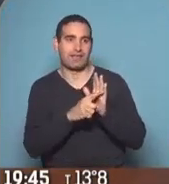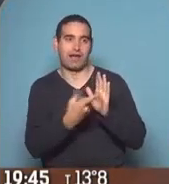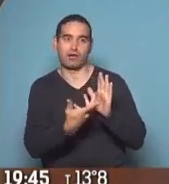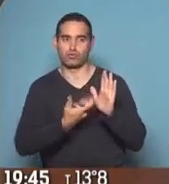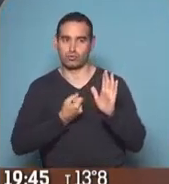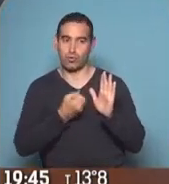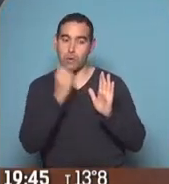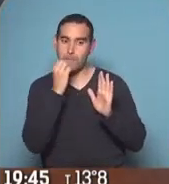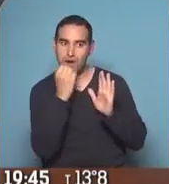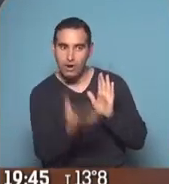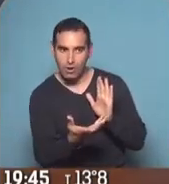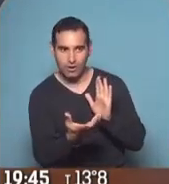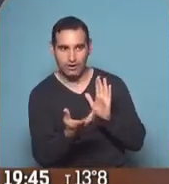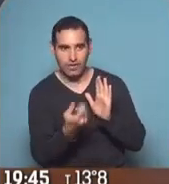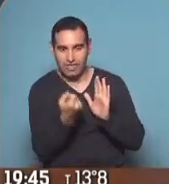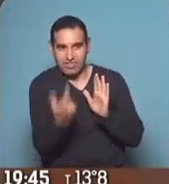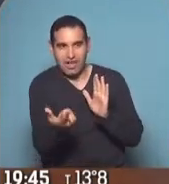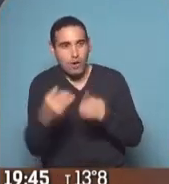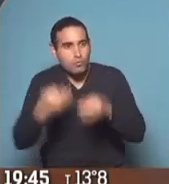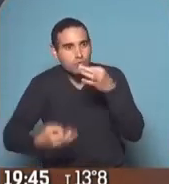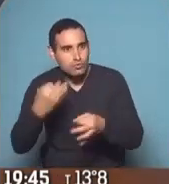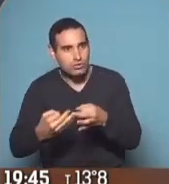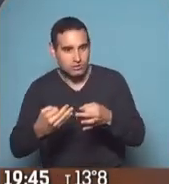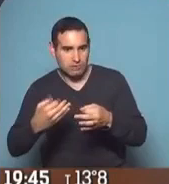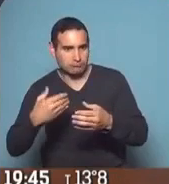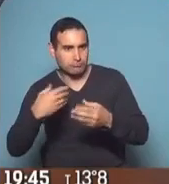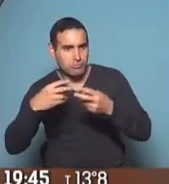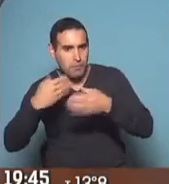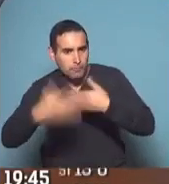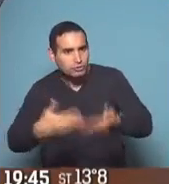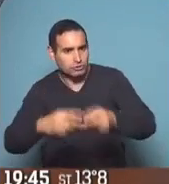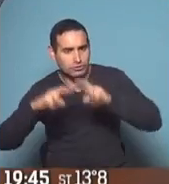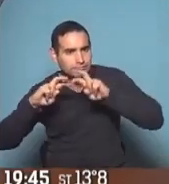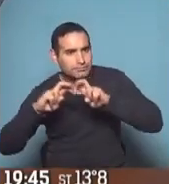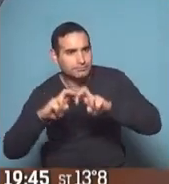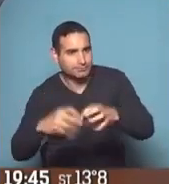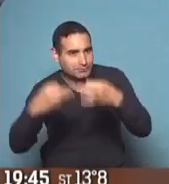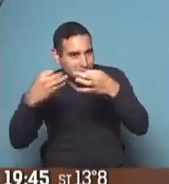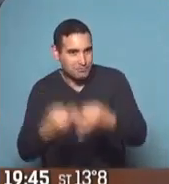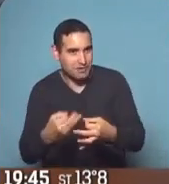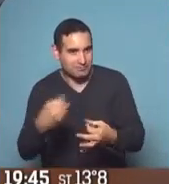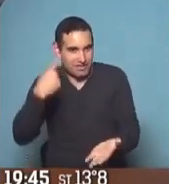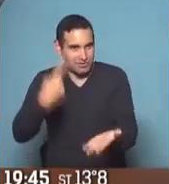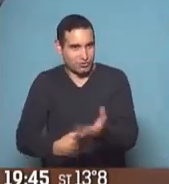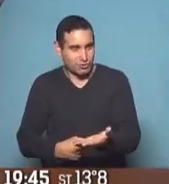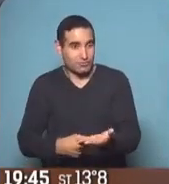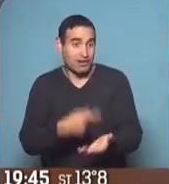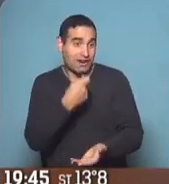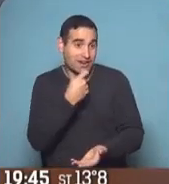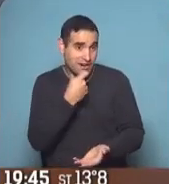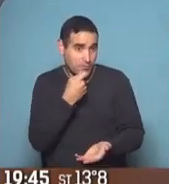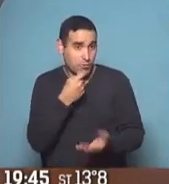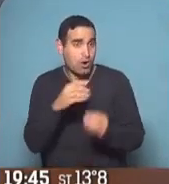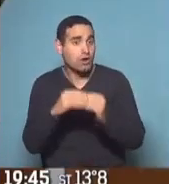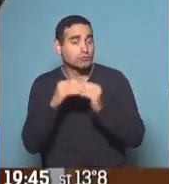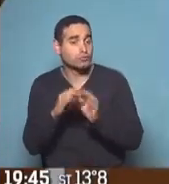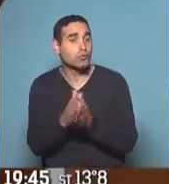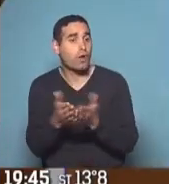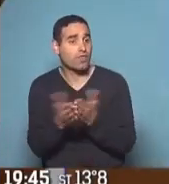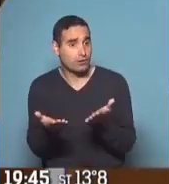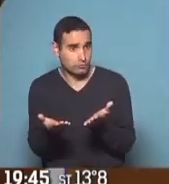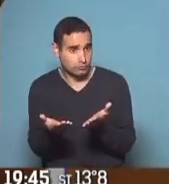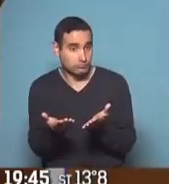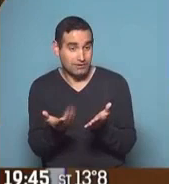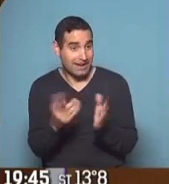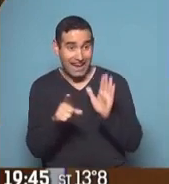las herramientas que le da la justicia para que la justicia pueda llegar rápido a una sentencia en el ejemplo de la causa los cuadernos sin esa